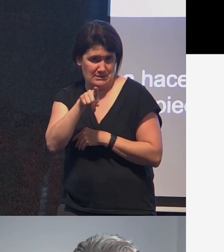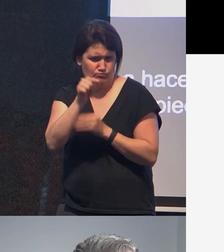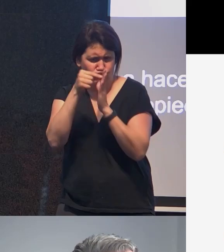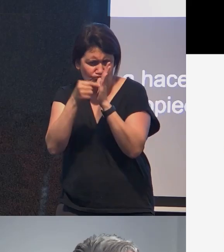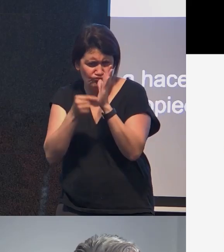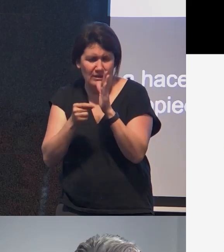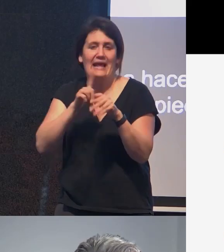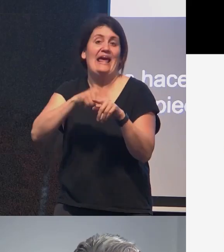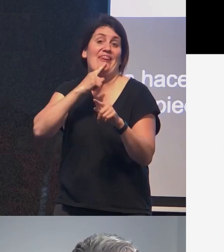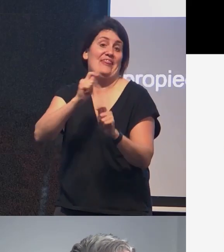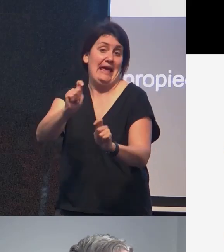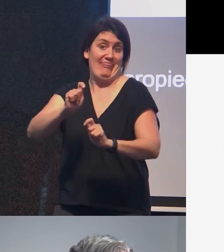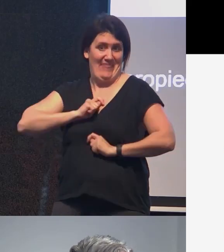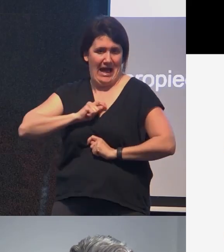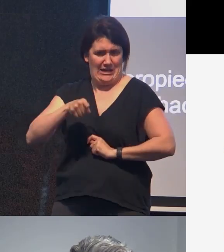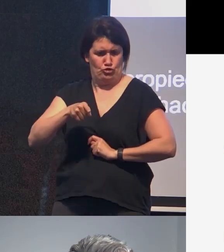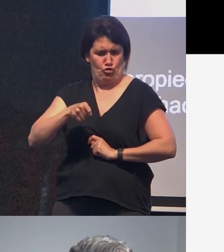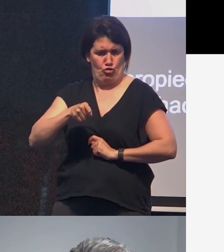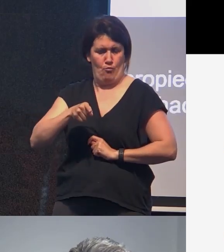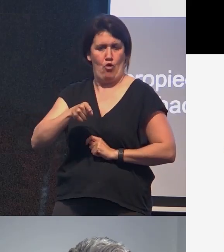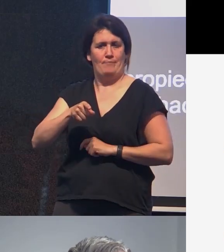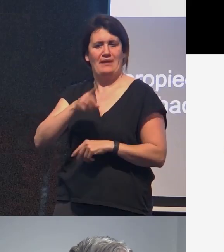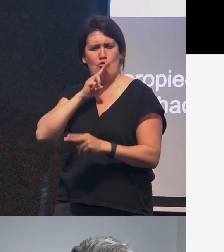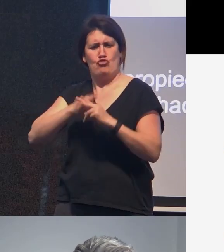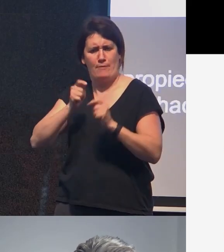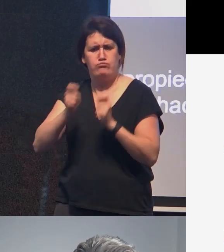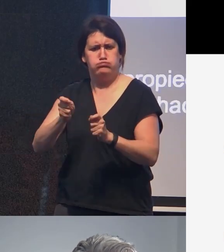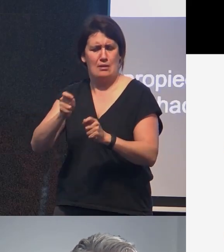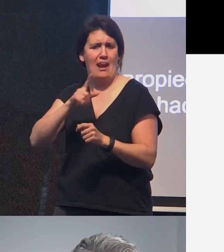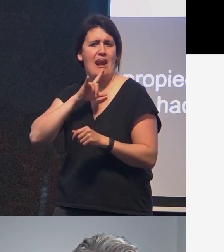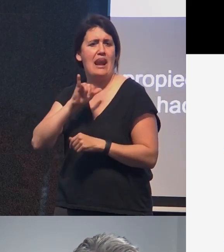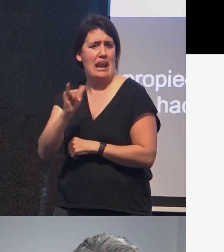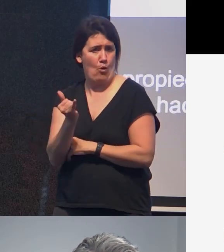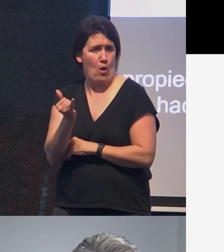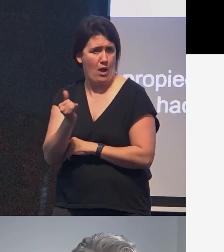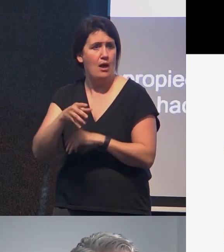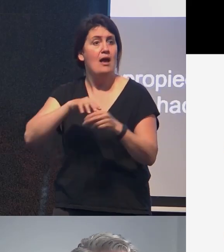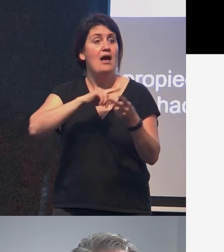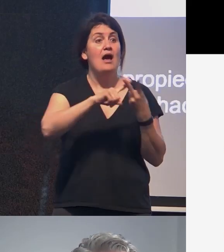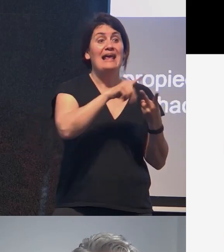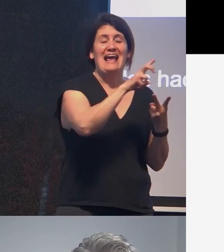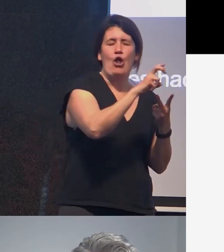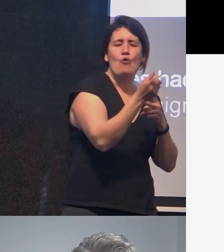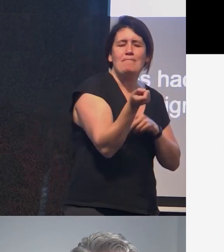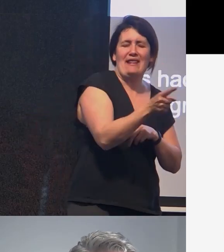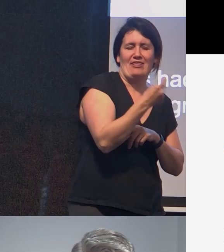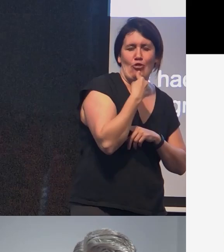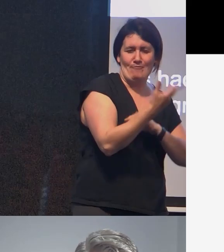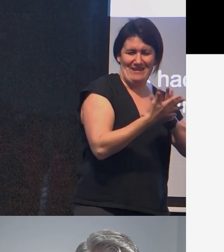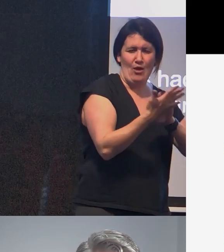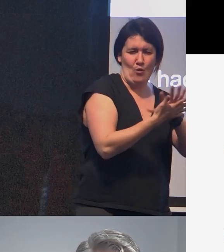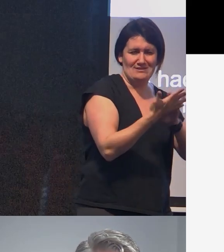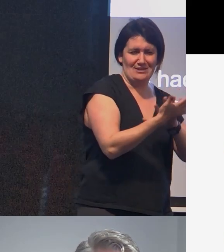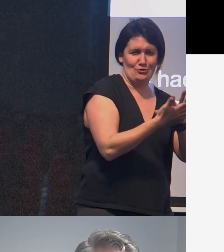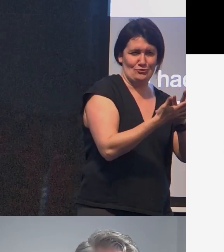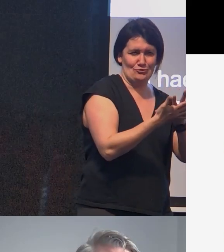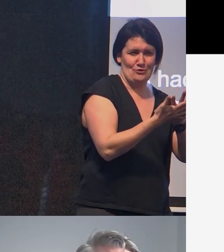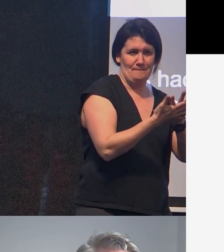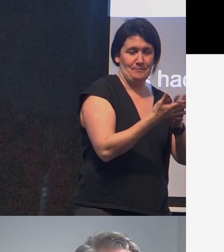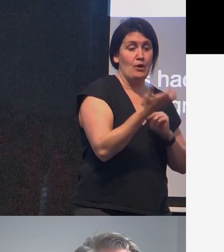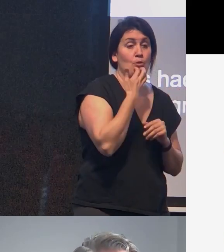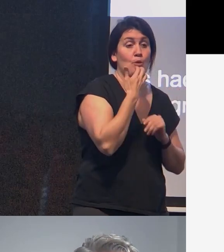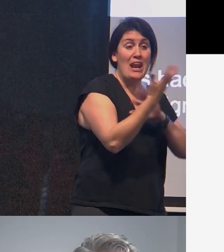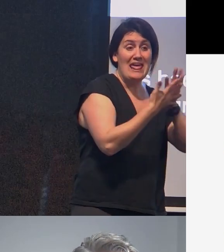es lo que les hacen lenguas y a ver si hay algo parecido en la lengua de signos, para ver si realmente las lenguas de